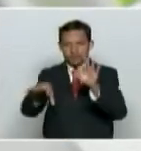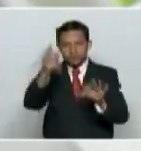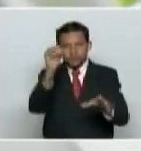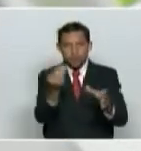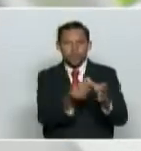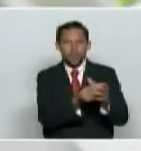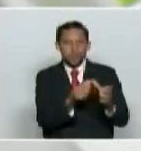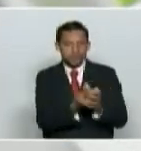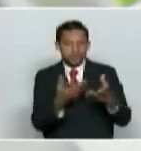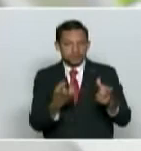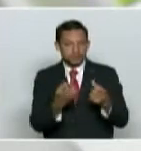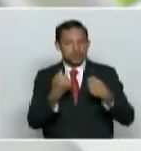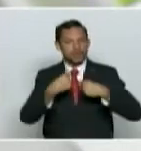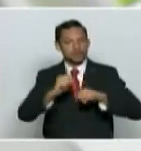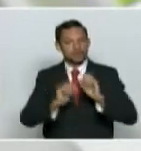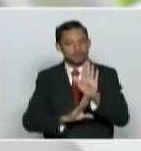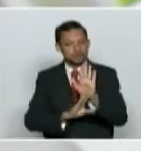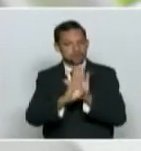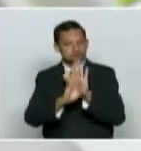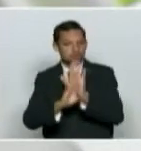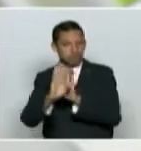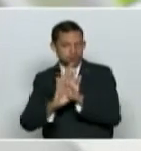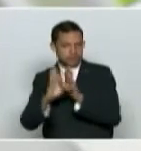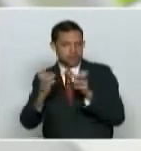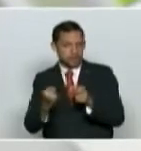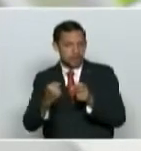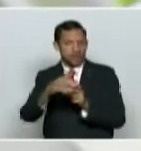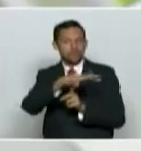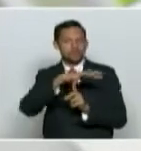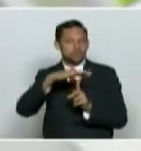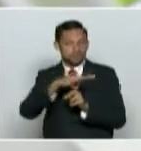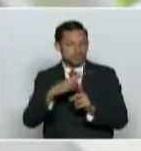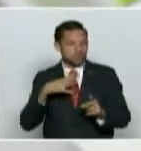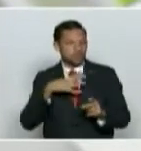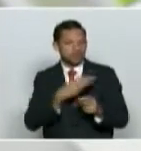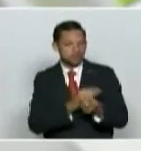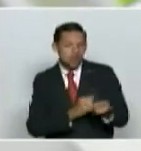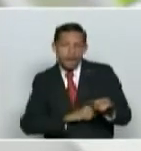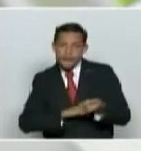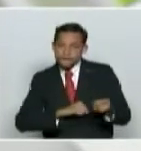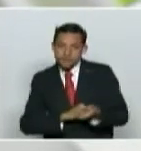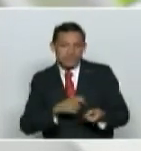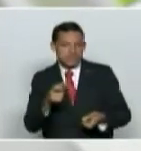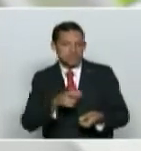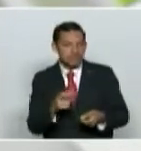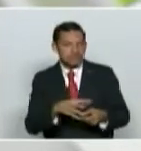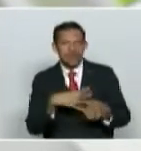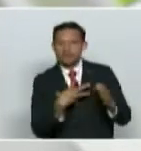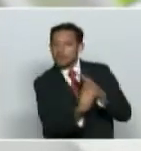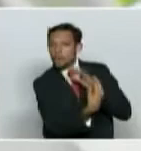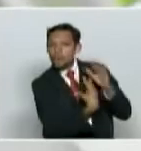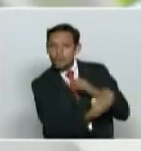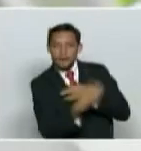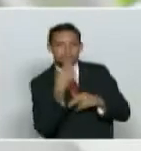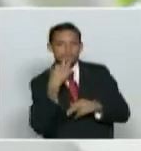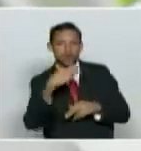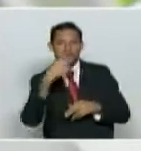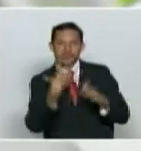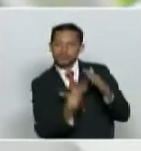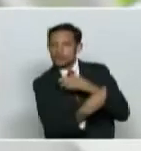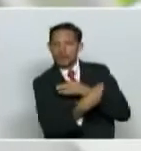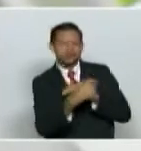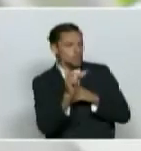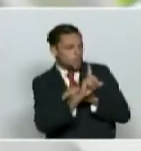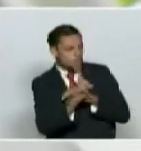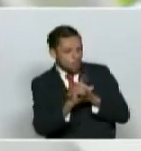la manera de salir de la ciudad y de buscar nuevos horizontes en otras ciudades, y eso es terrible porque se pierde todo ese talento que podemos